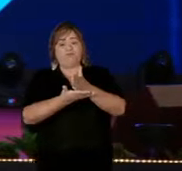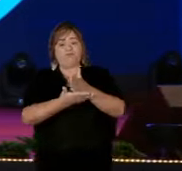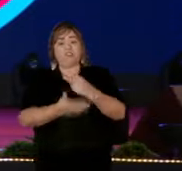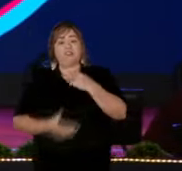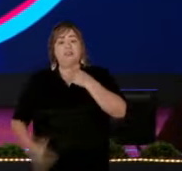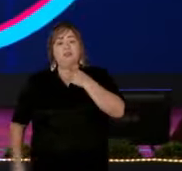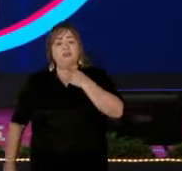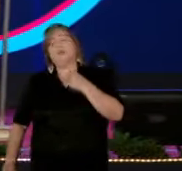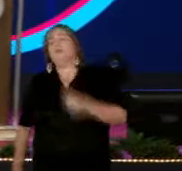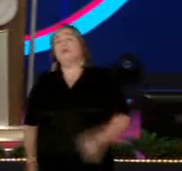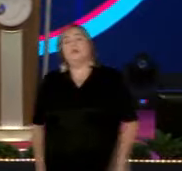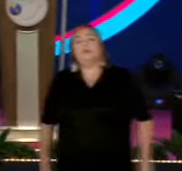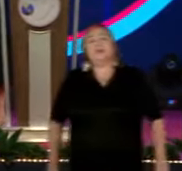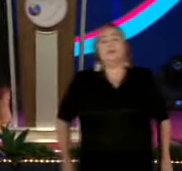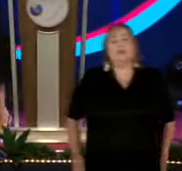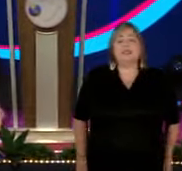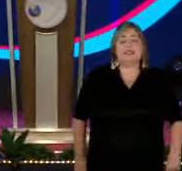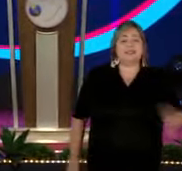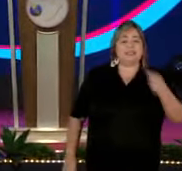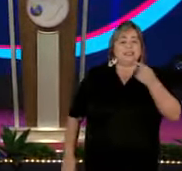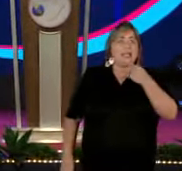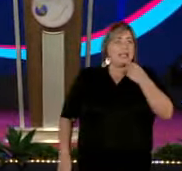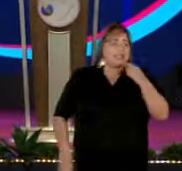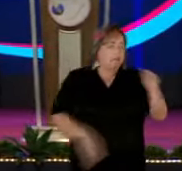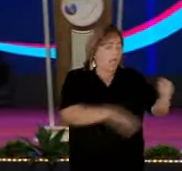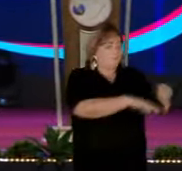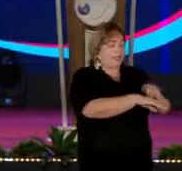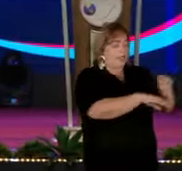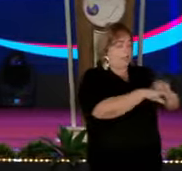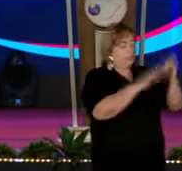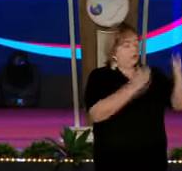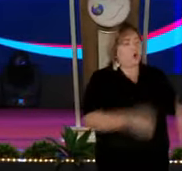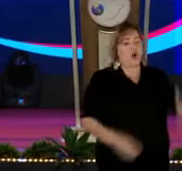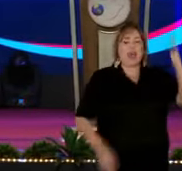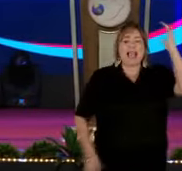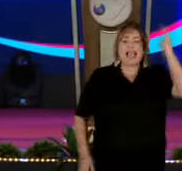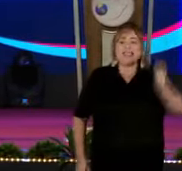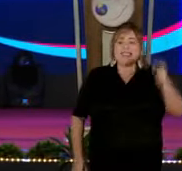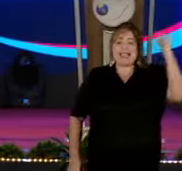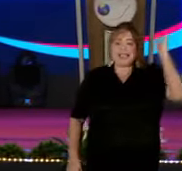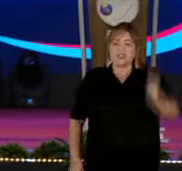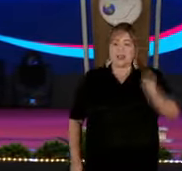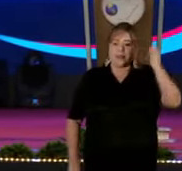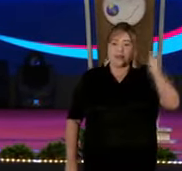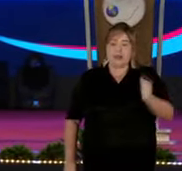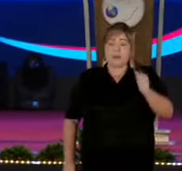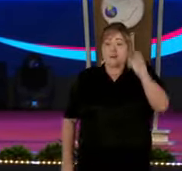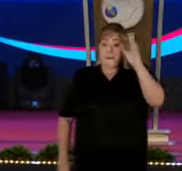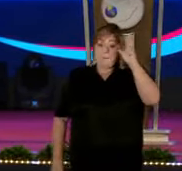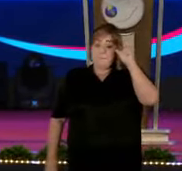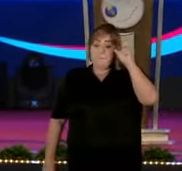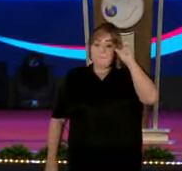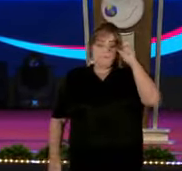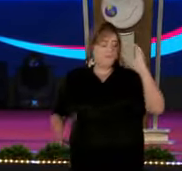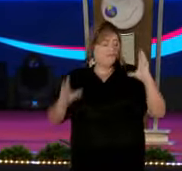Decía un mentor que tuve por 30 años, Gigi Ávila, el diablo no coge vacaciones.